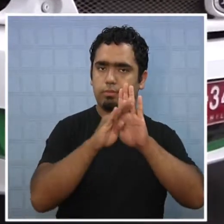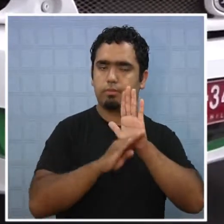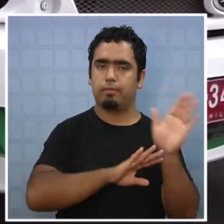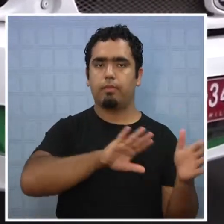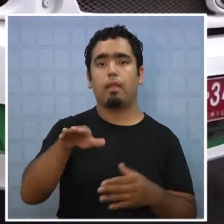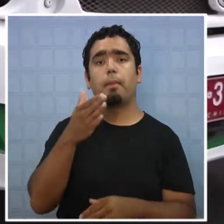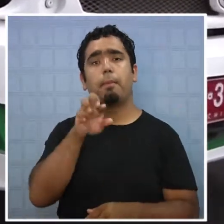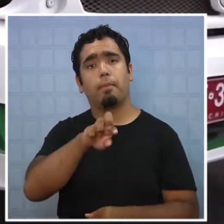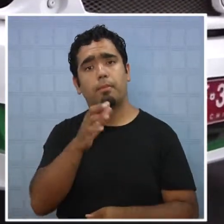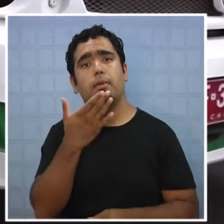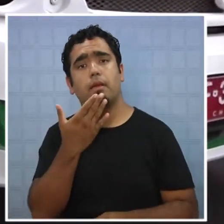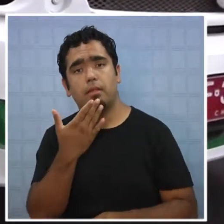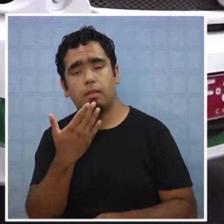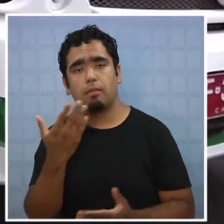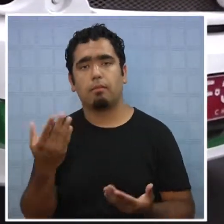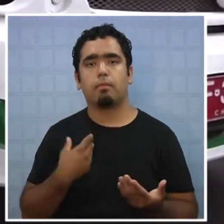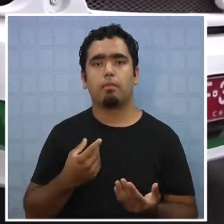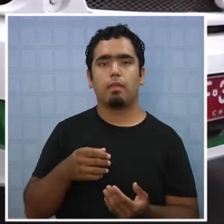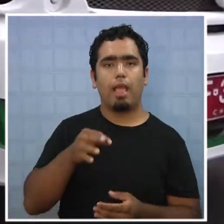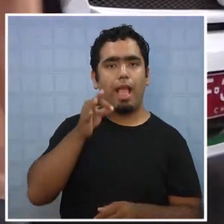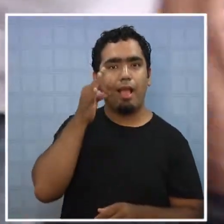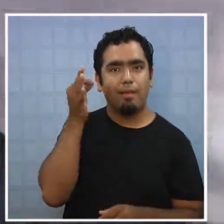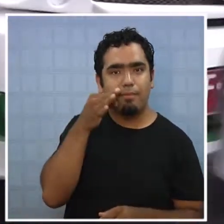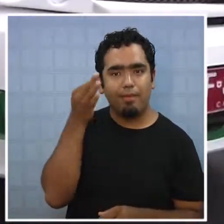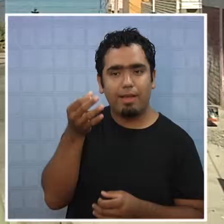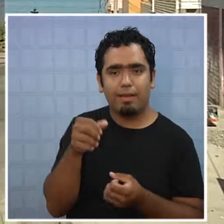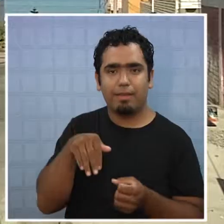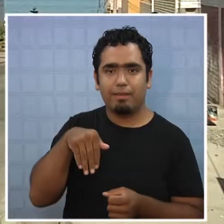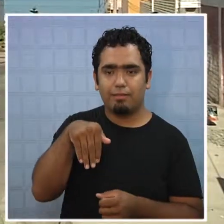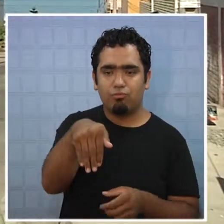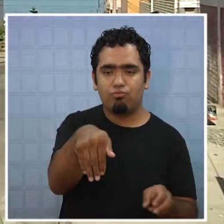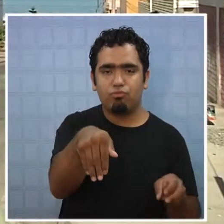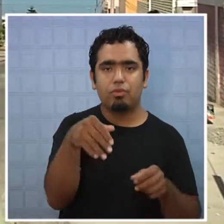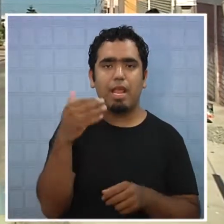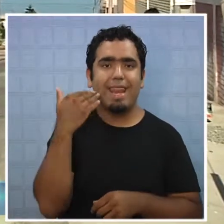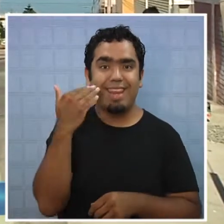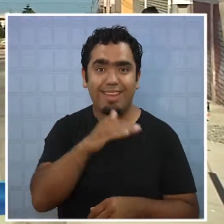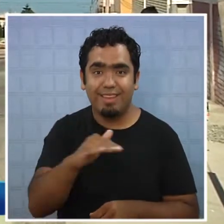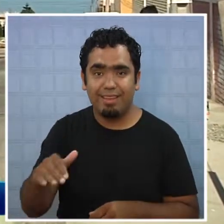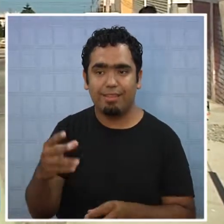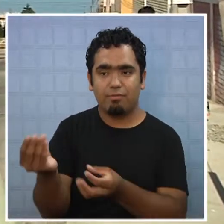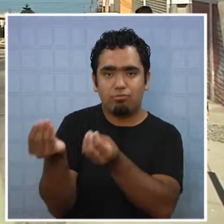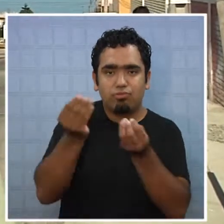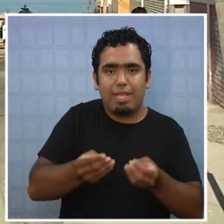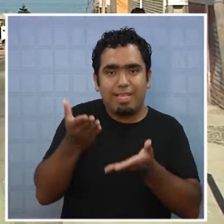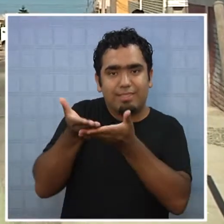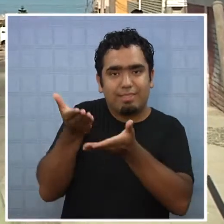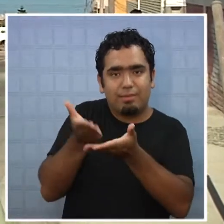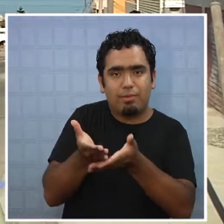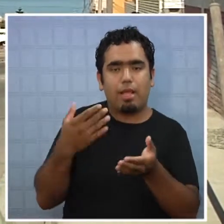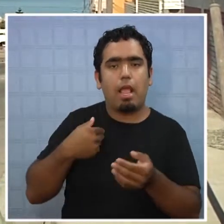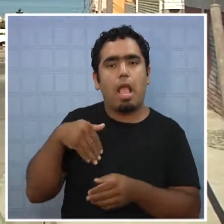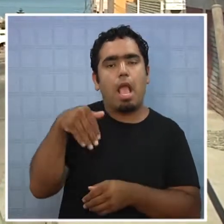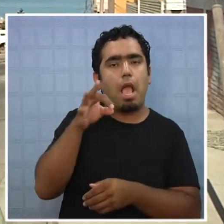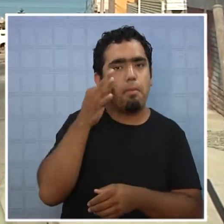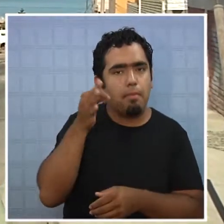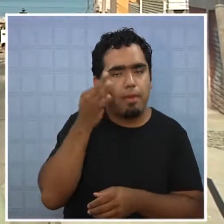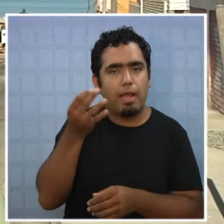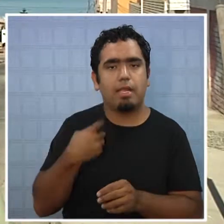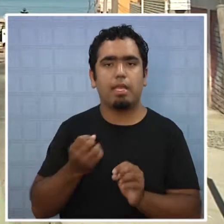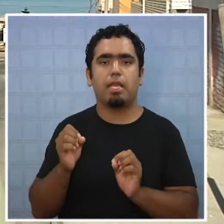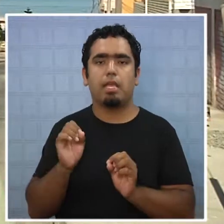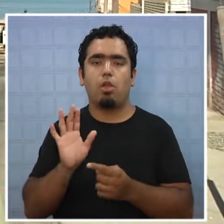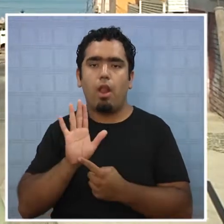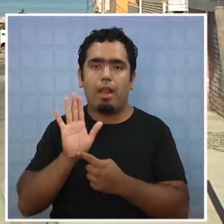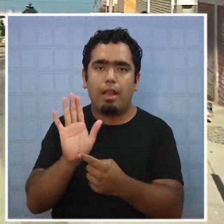CIAT. Y los papás también tienen que saber seleccionar lo que son los transportes escolares. Todos tienen que estar, como lo establece